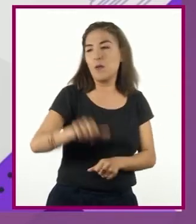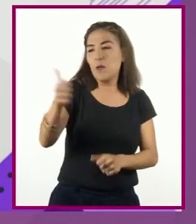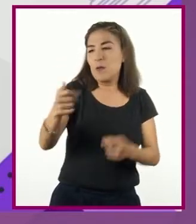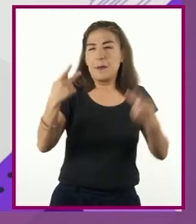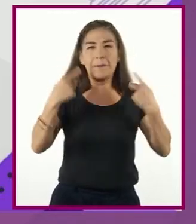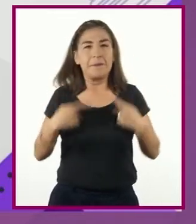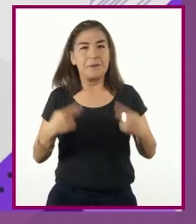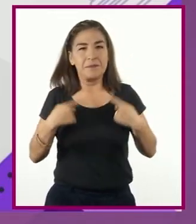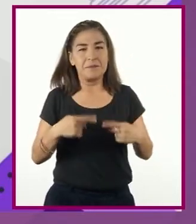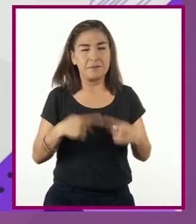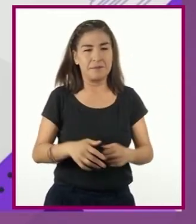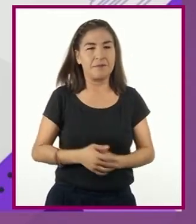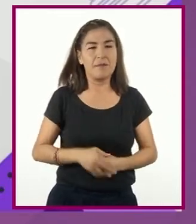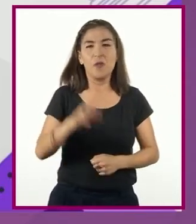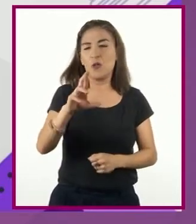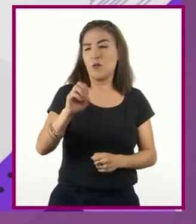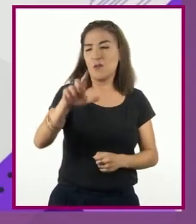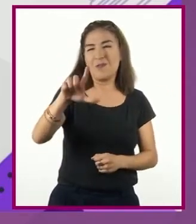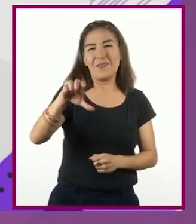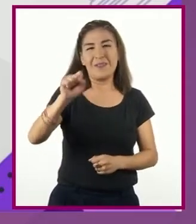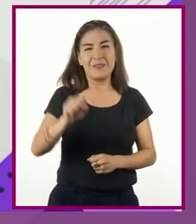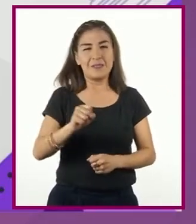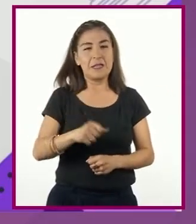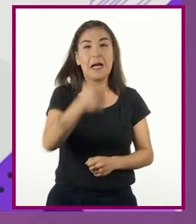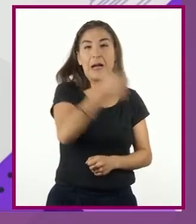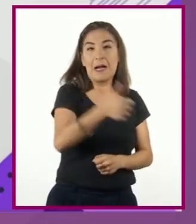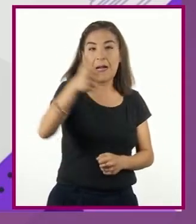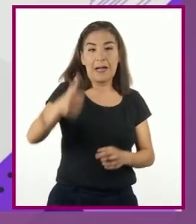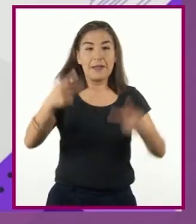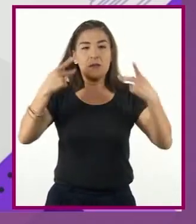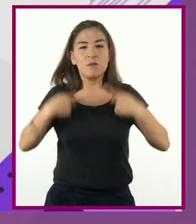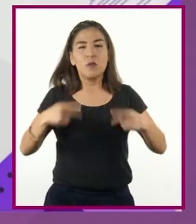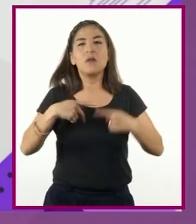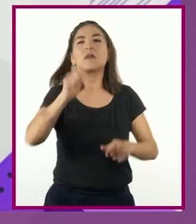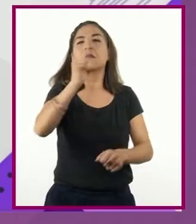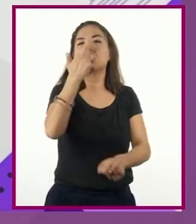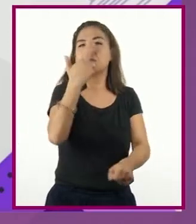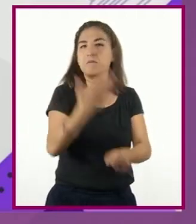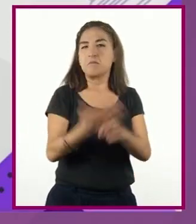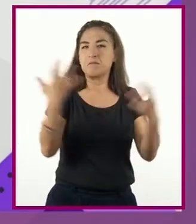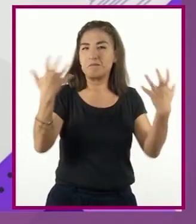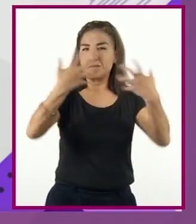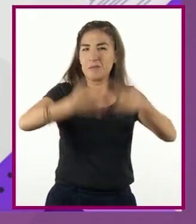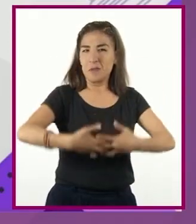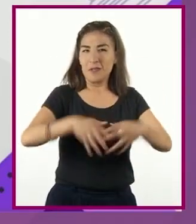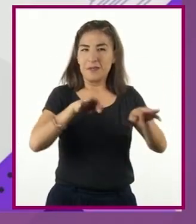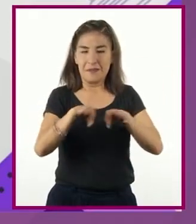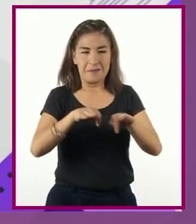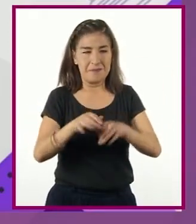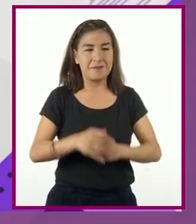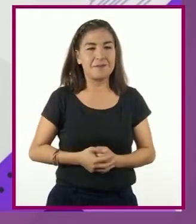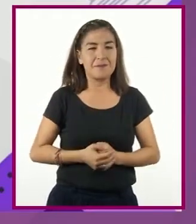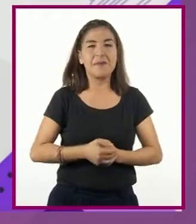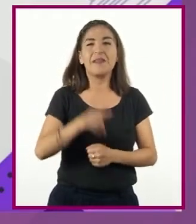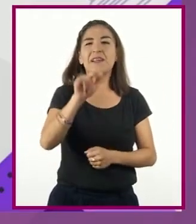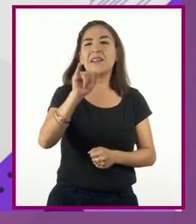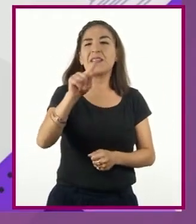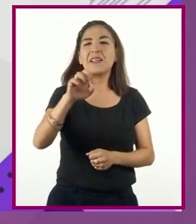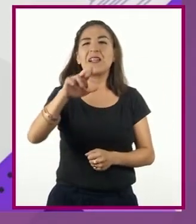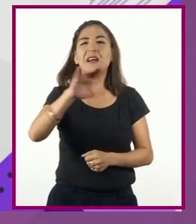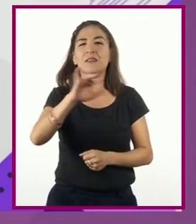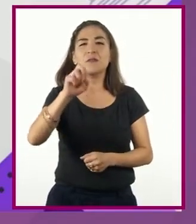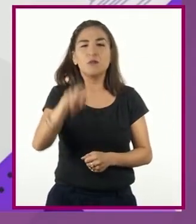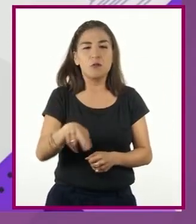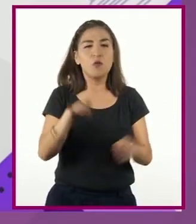otros. Los roles. Cada individuo desempeña una función. La interacción. Son